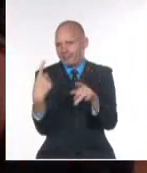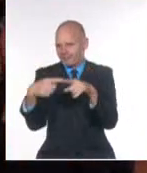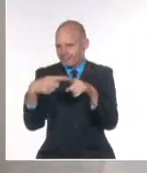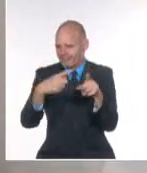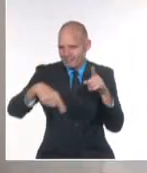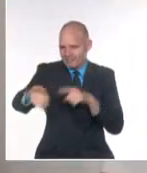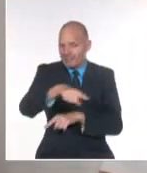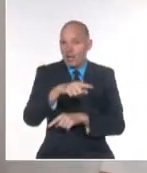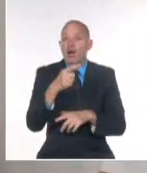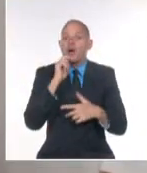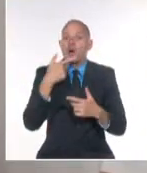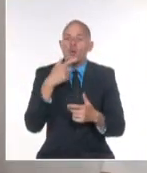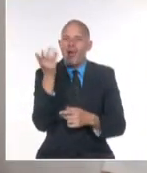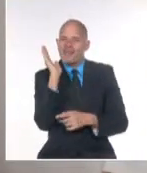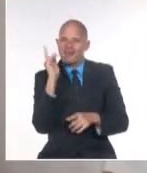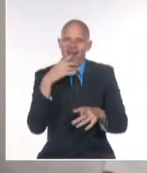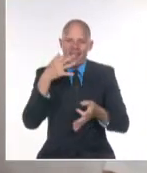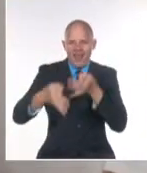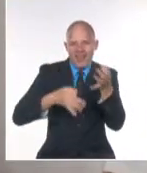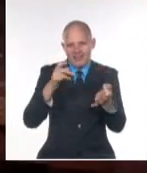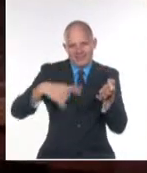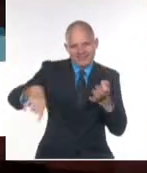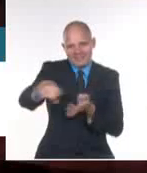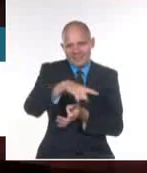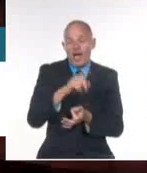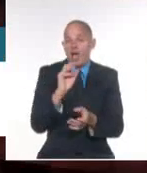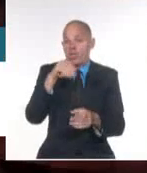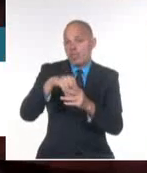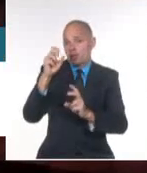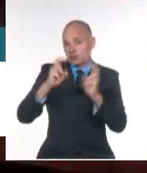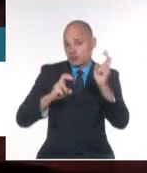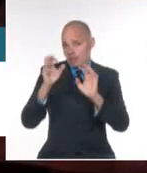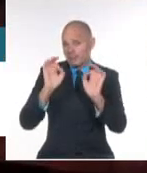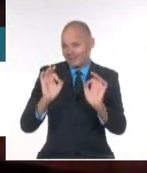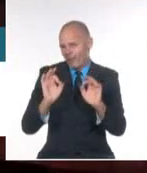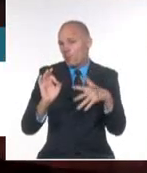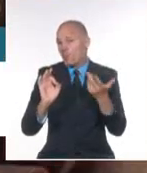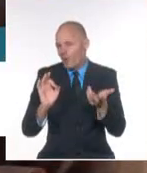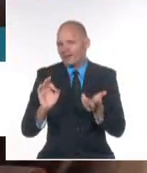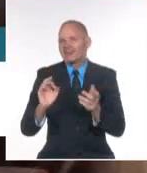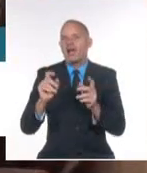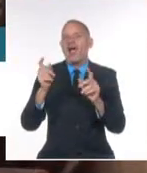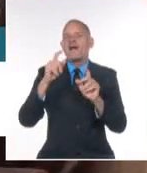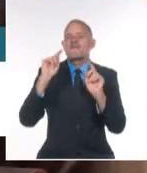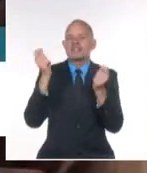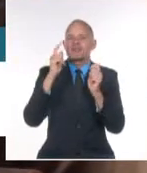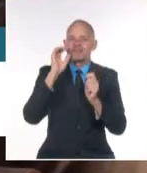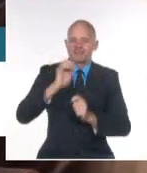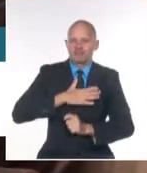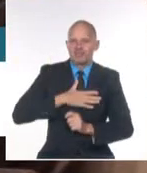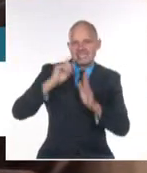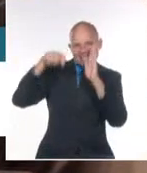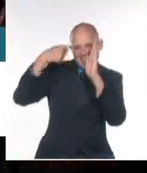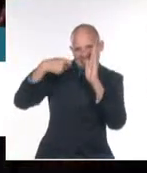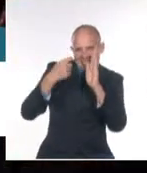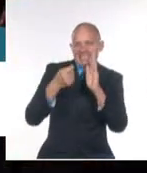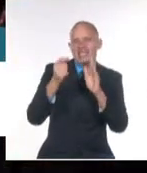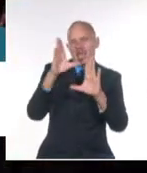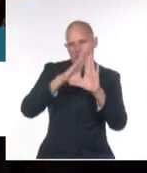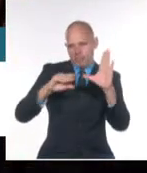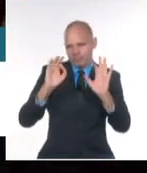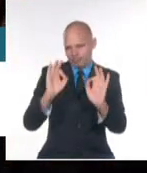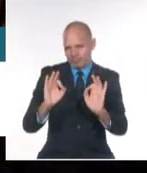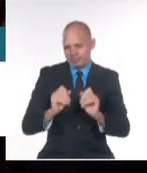Festival Internacional de Cine de Jibara. Los orígenes de los carteles en Cuba, el papel de la institución para promover las